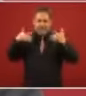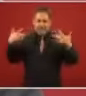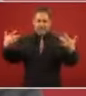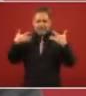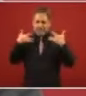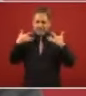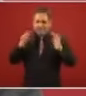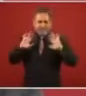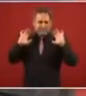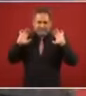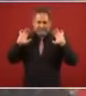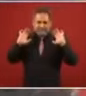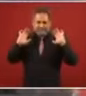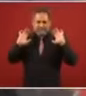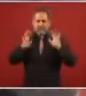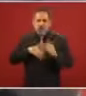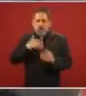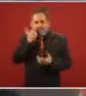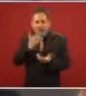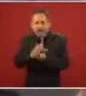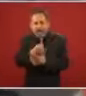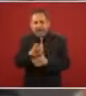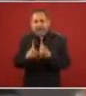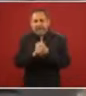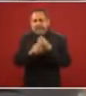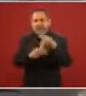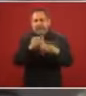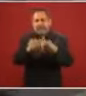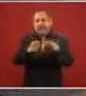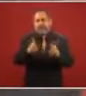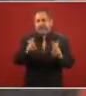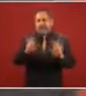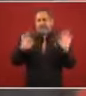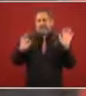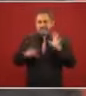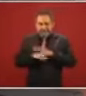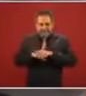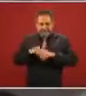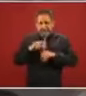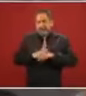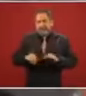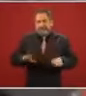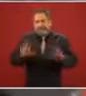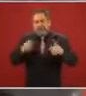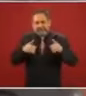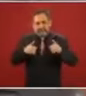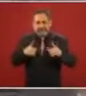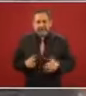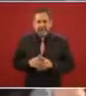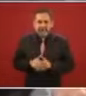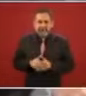porque no me quiero meter en estas cosas. O sea, son asuntos partidistas,